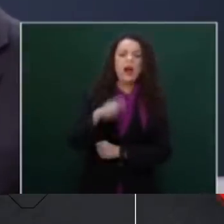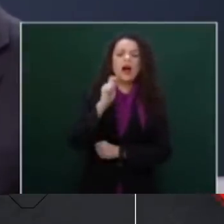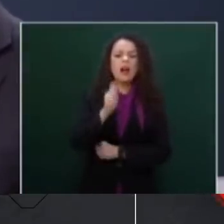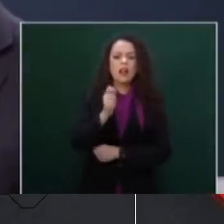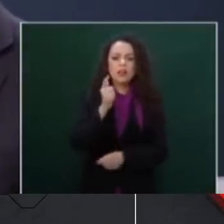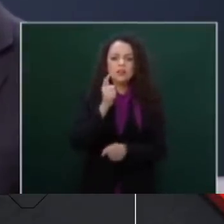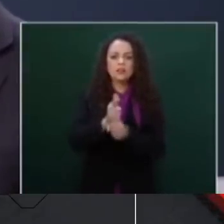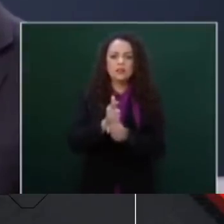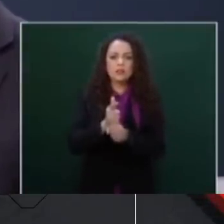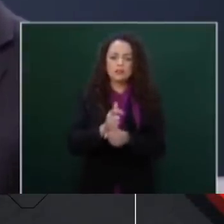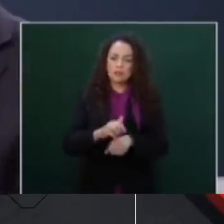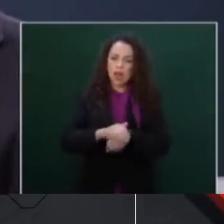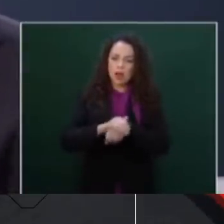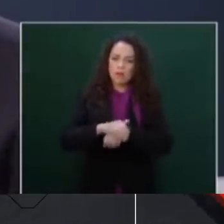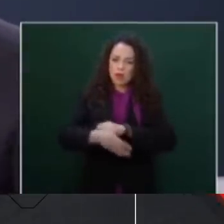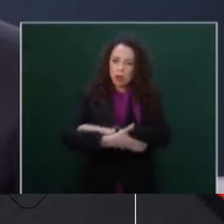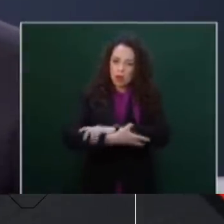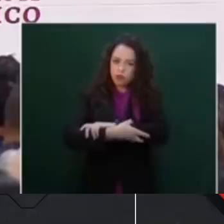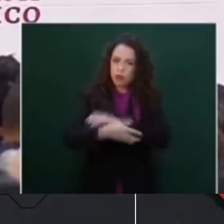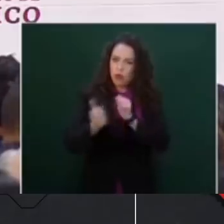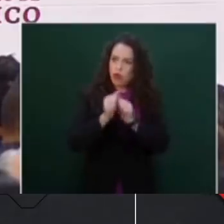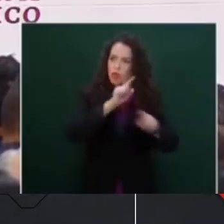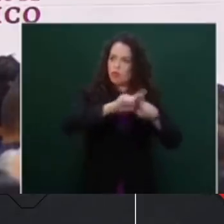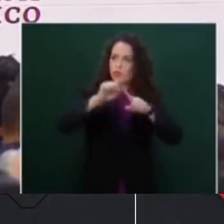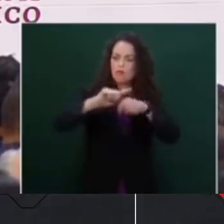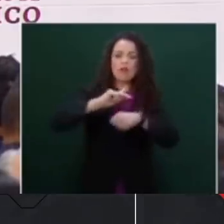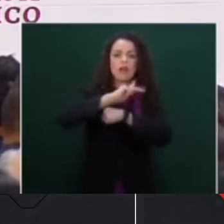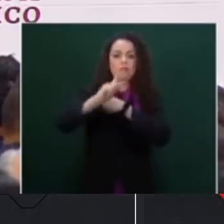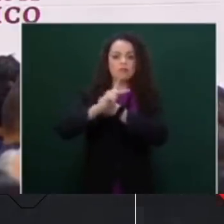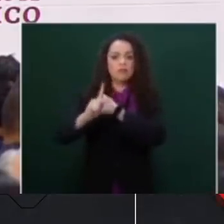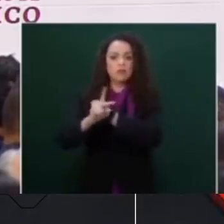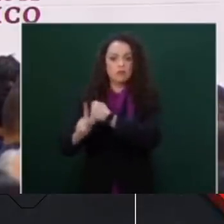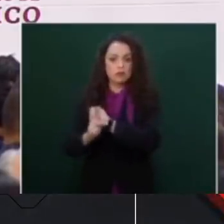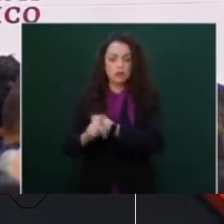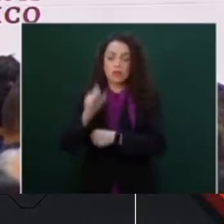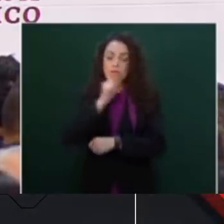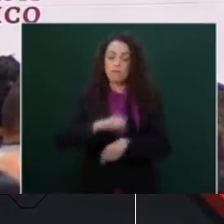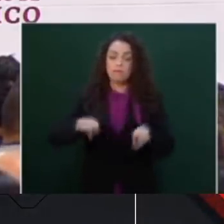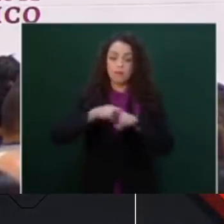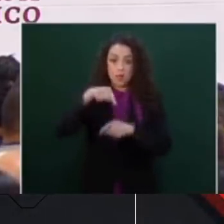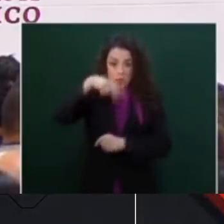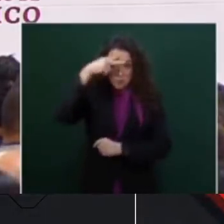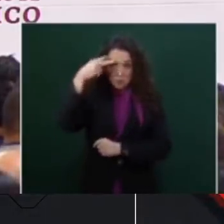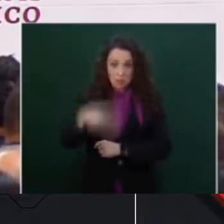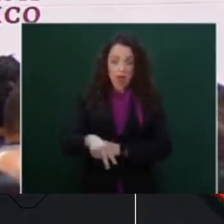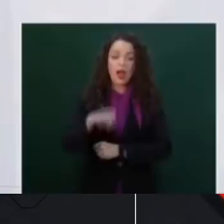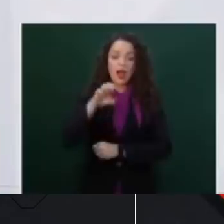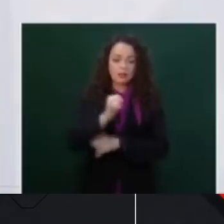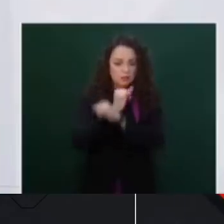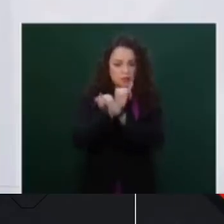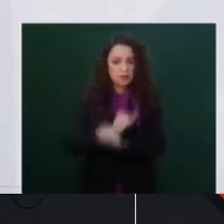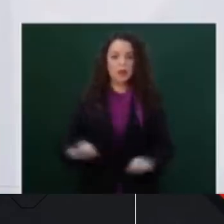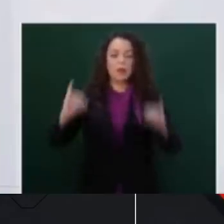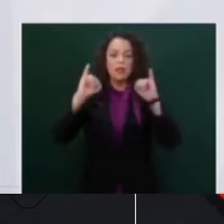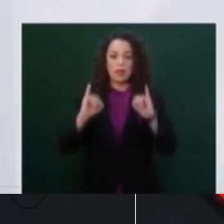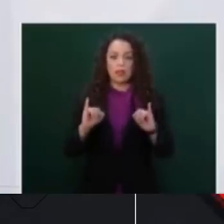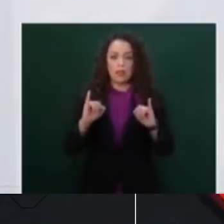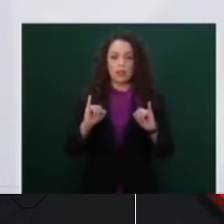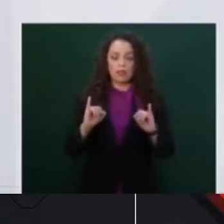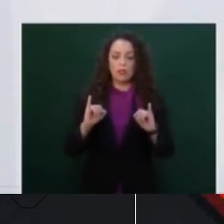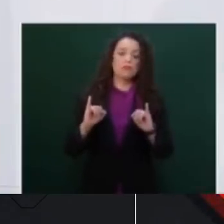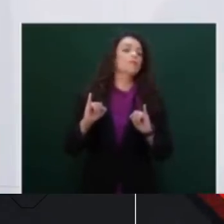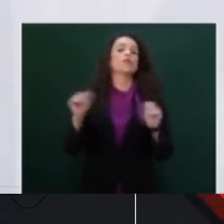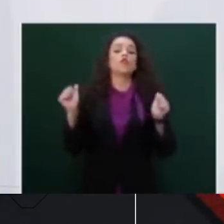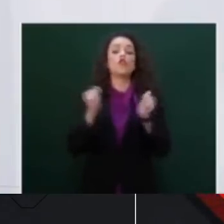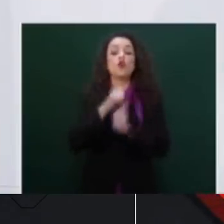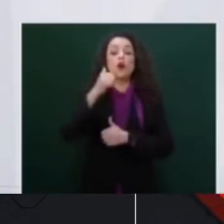de todos los países, así como una nación independiente y soberana ante el mundo. Junto con los aeropuertos de la